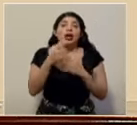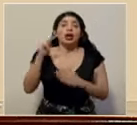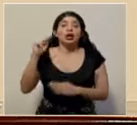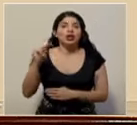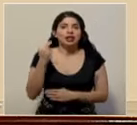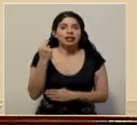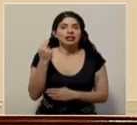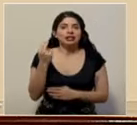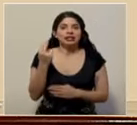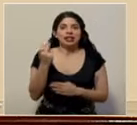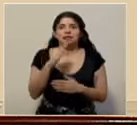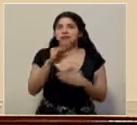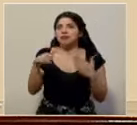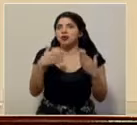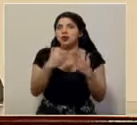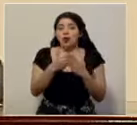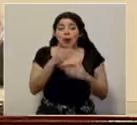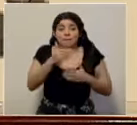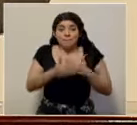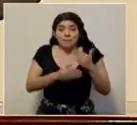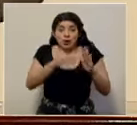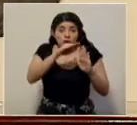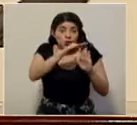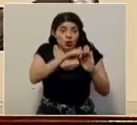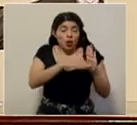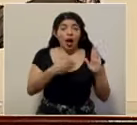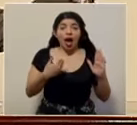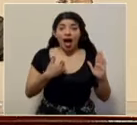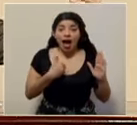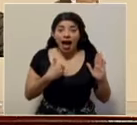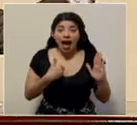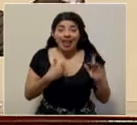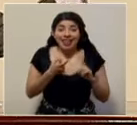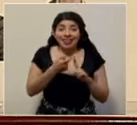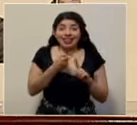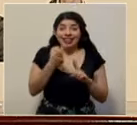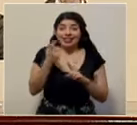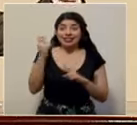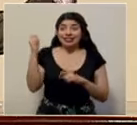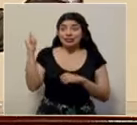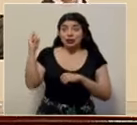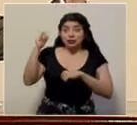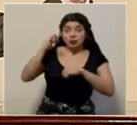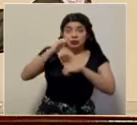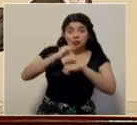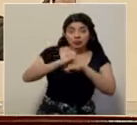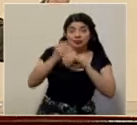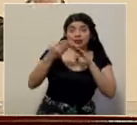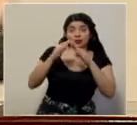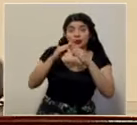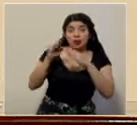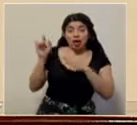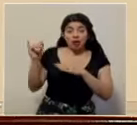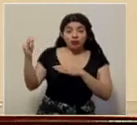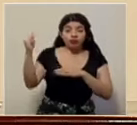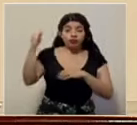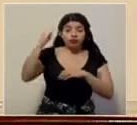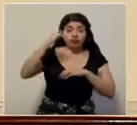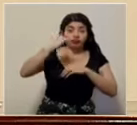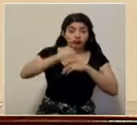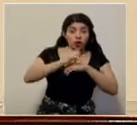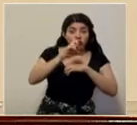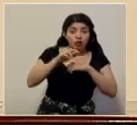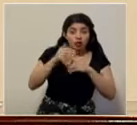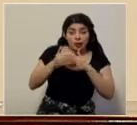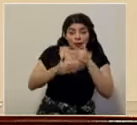es que todos esos protocolos que se aplican desde la salida de sus ciudades de origen hasta Costa Rica,